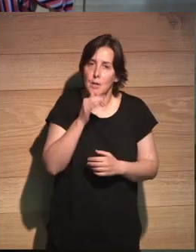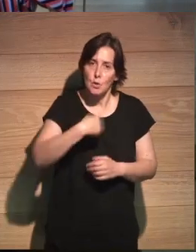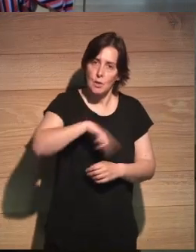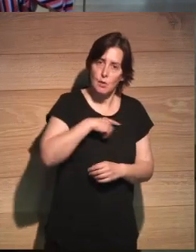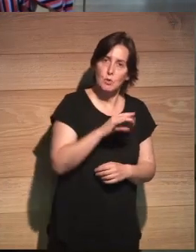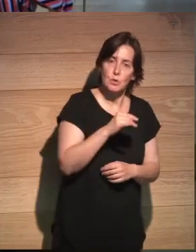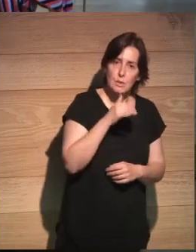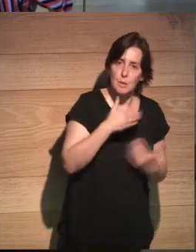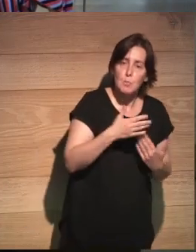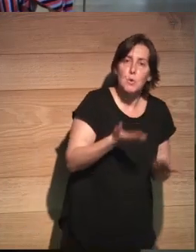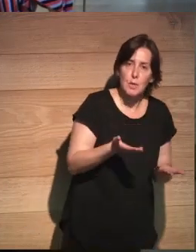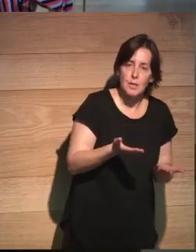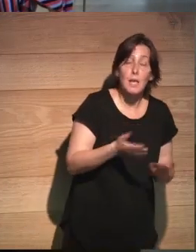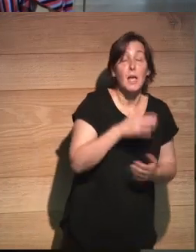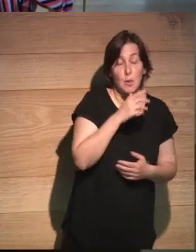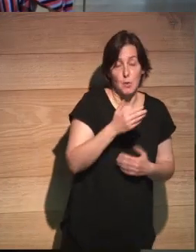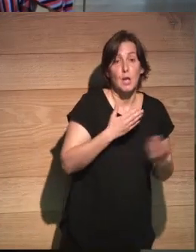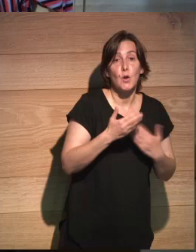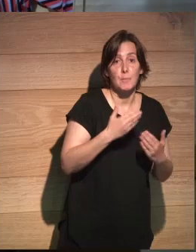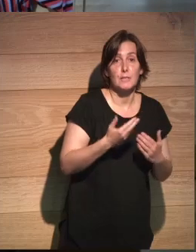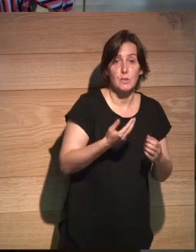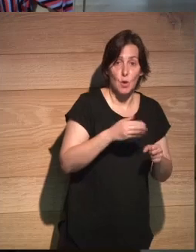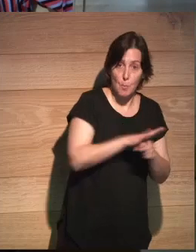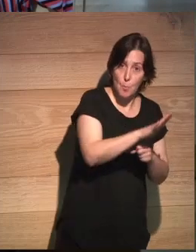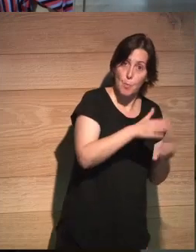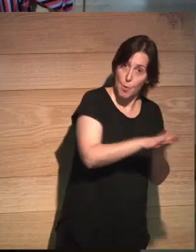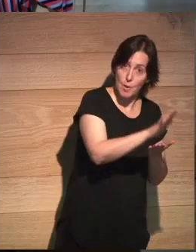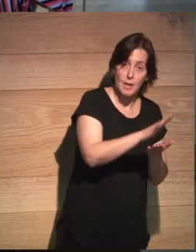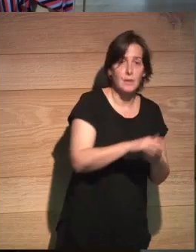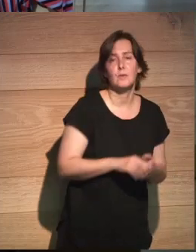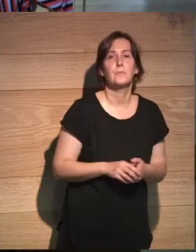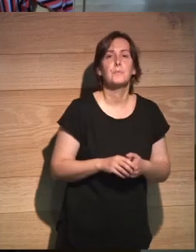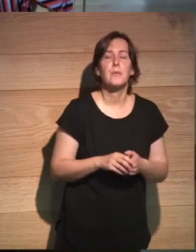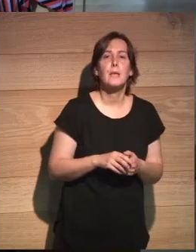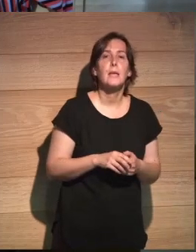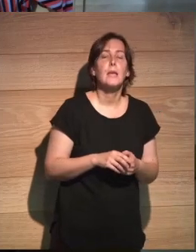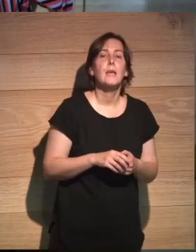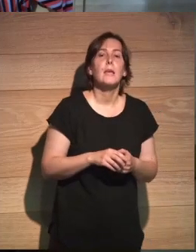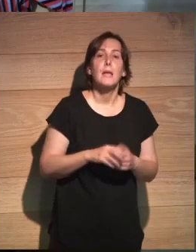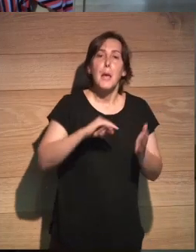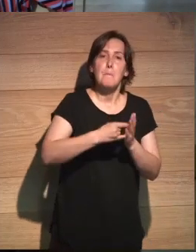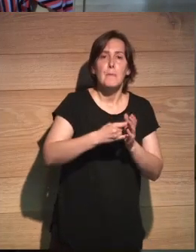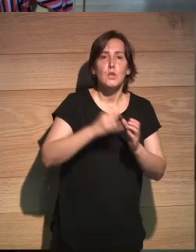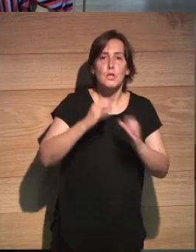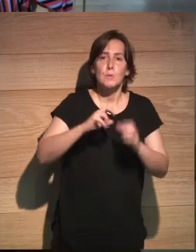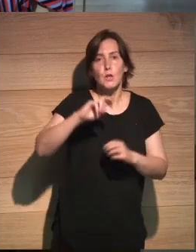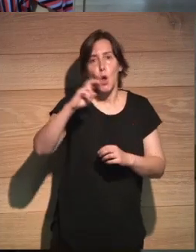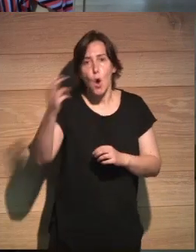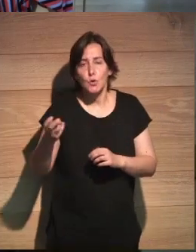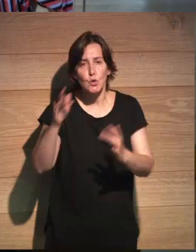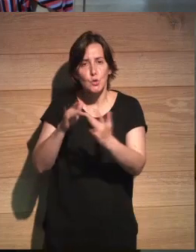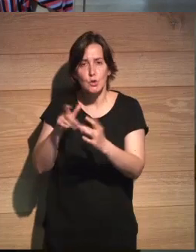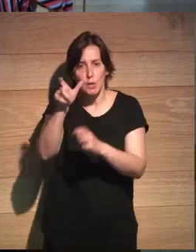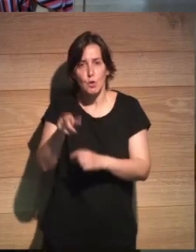pues porque se publicó en The Conversation, ¿no? ¿Qué es lo que hace que otros medios de comunicación no hayan dado contigo? Bueno, yo